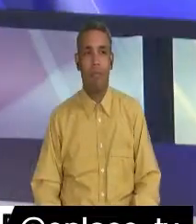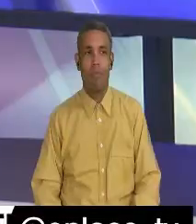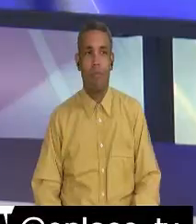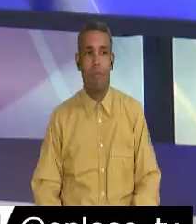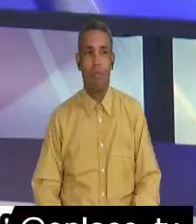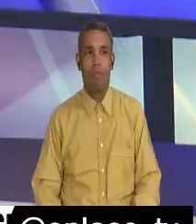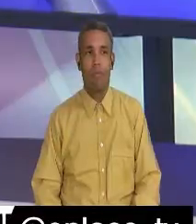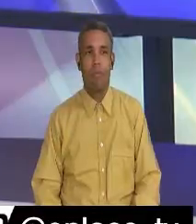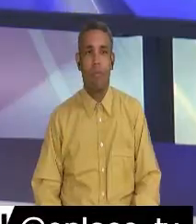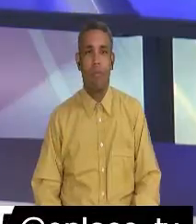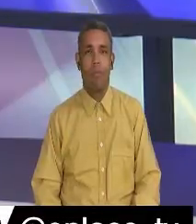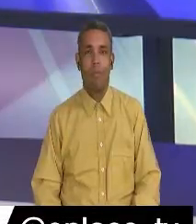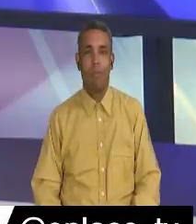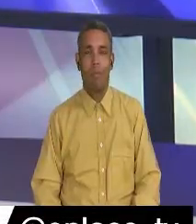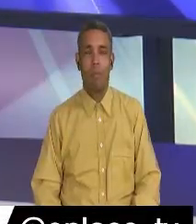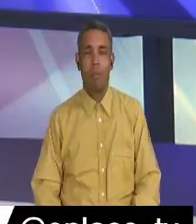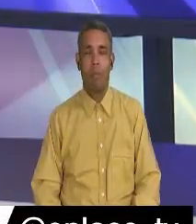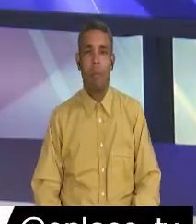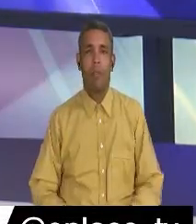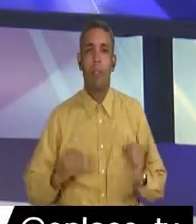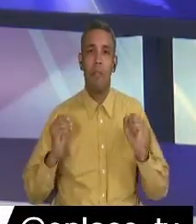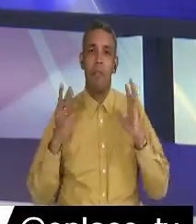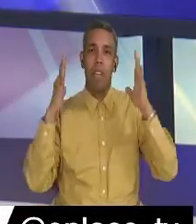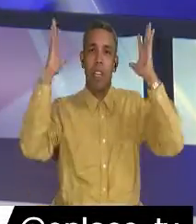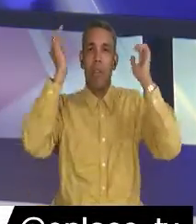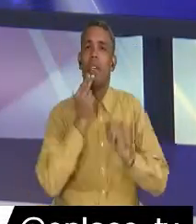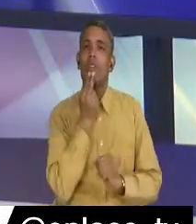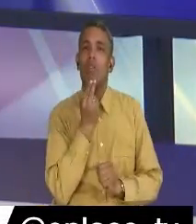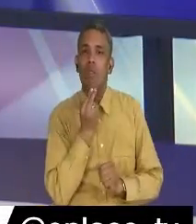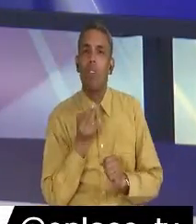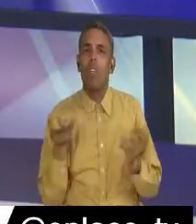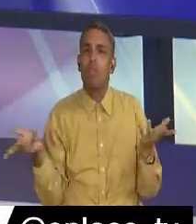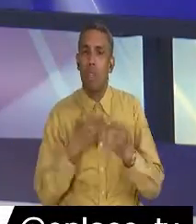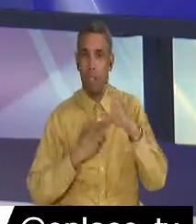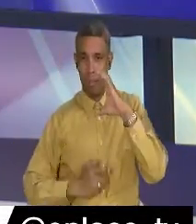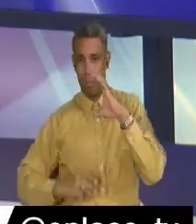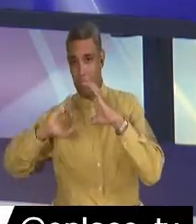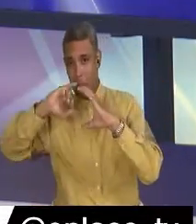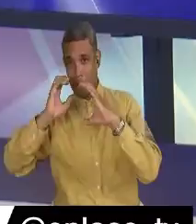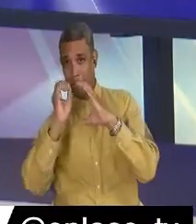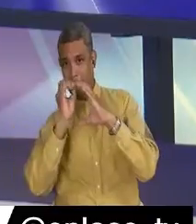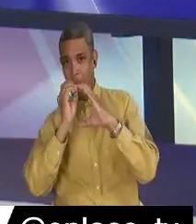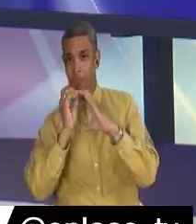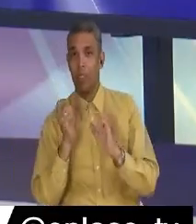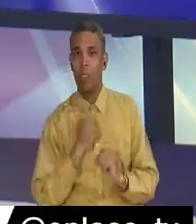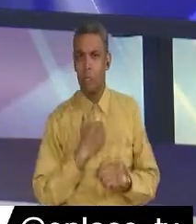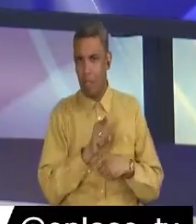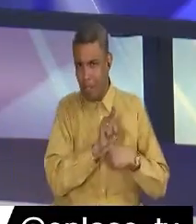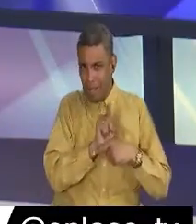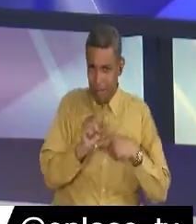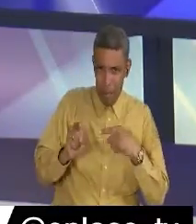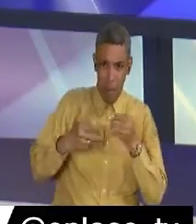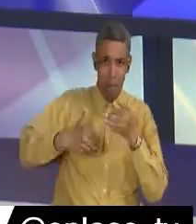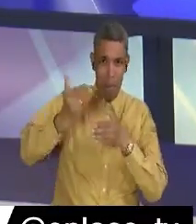Y comenzó en firme el Festival del Dulce en el Centro Comercial San Silvestre, actividad que se cumplirá durante toda la Semana Mayor.